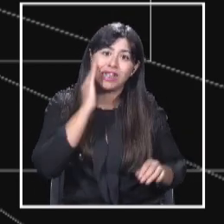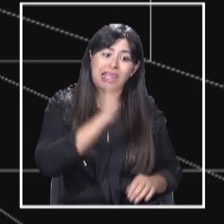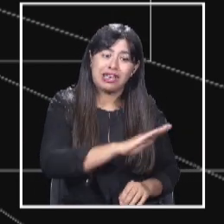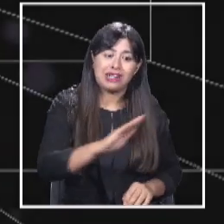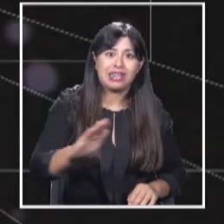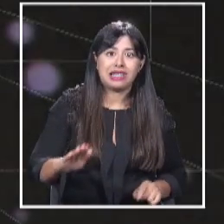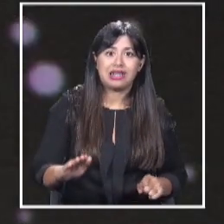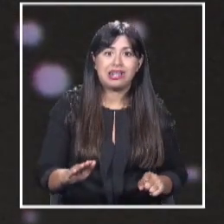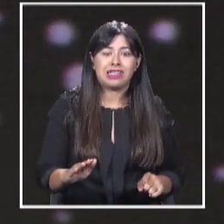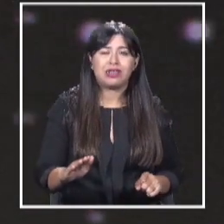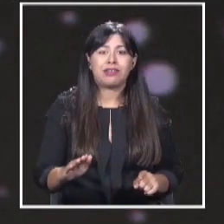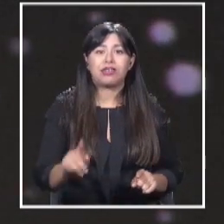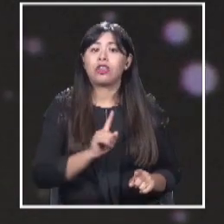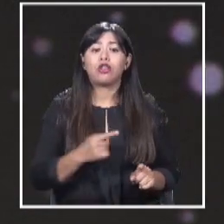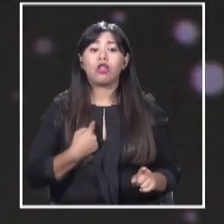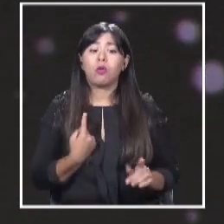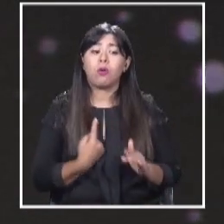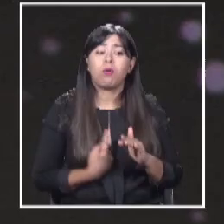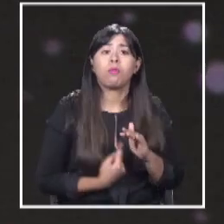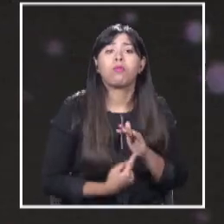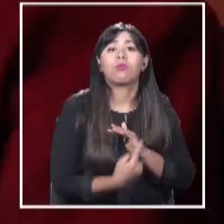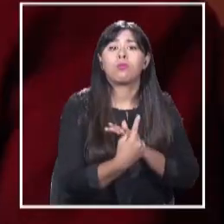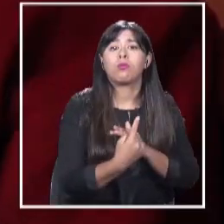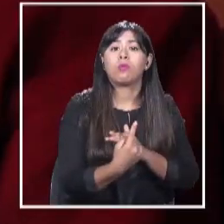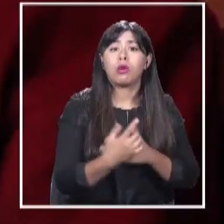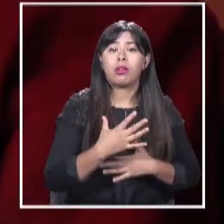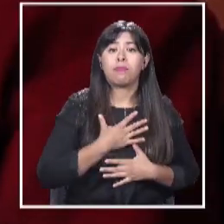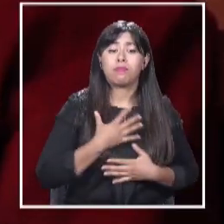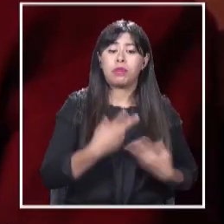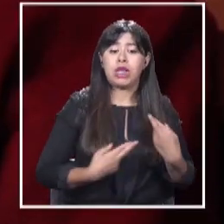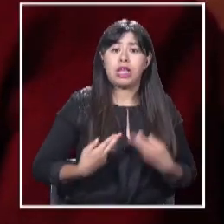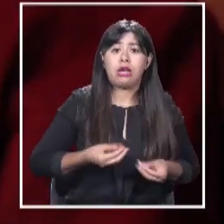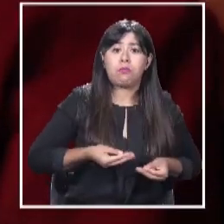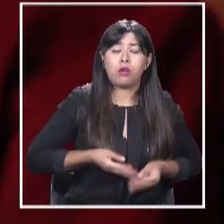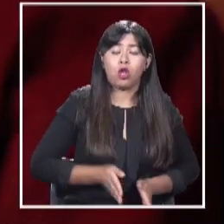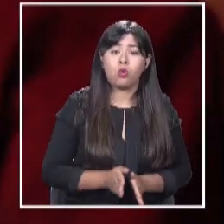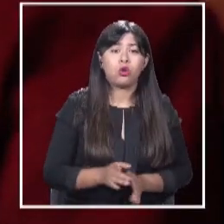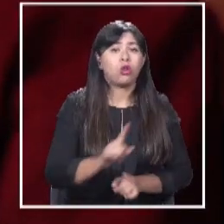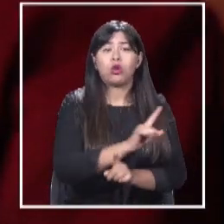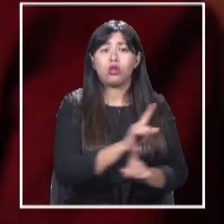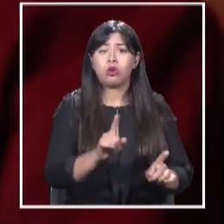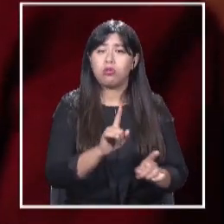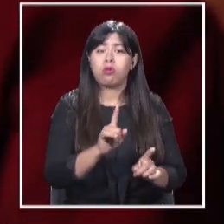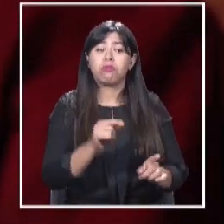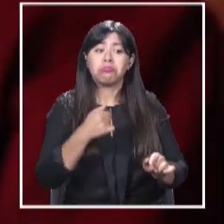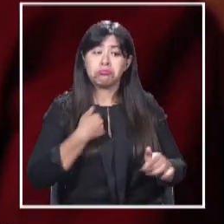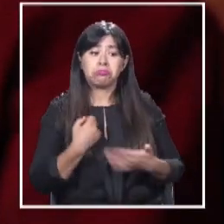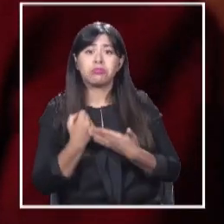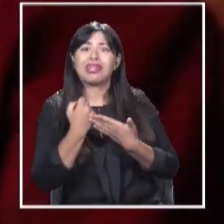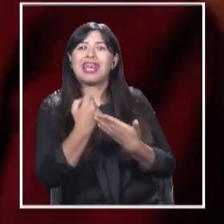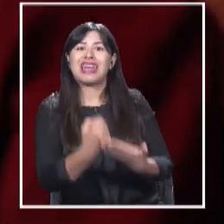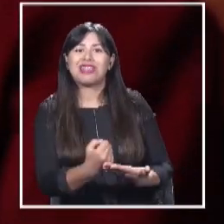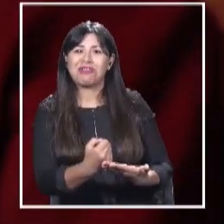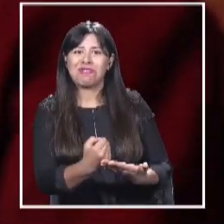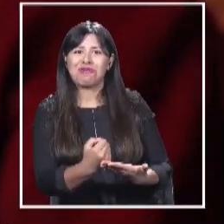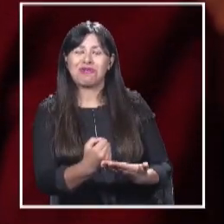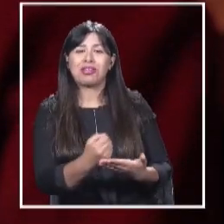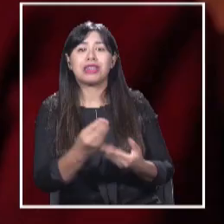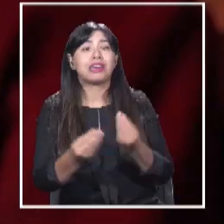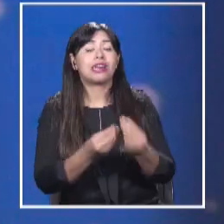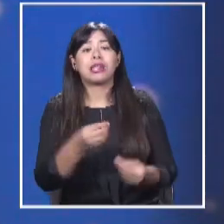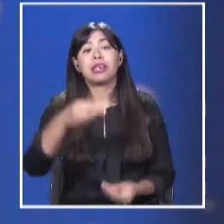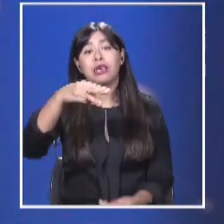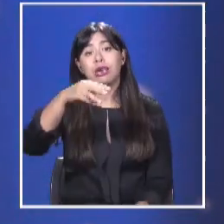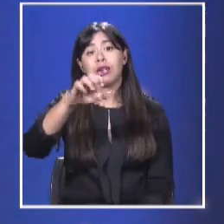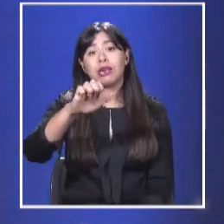tener que estar personalmente involucrado en la propia reproducción. Es decir, en ese sentido, la